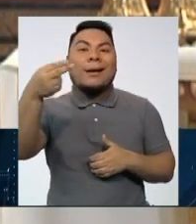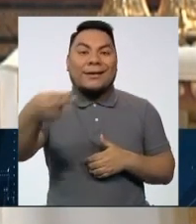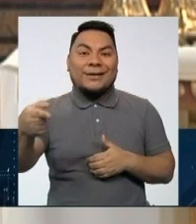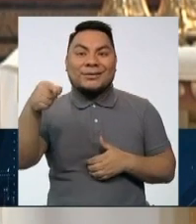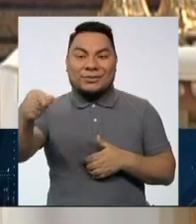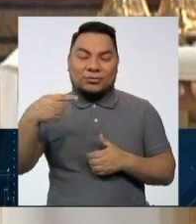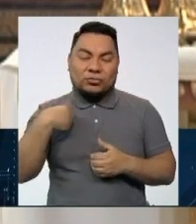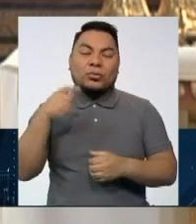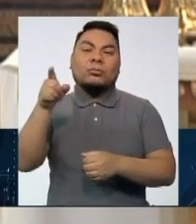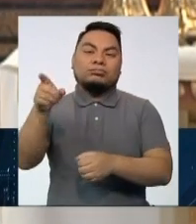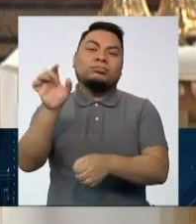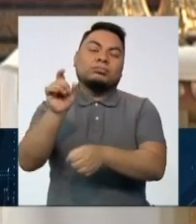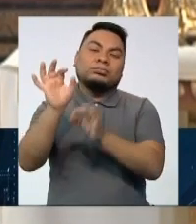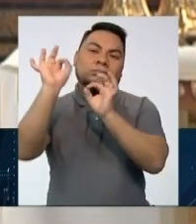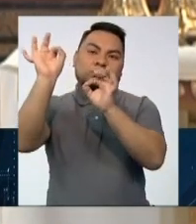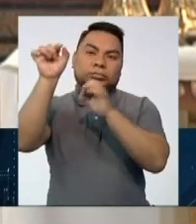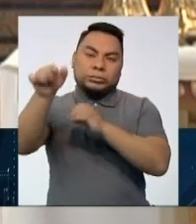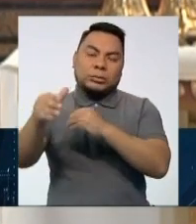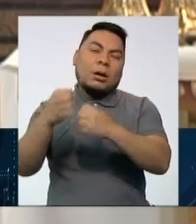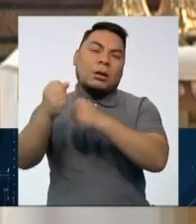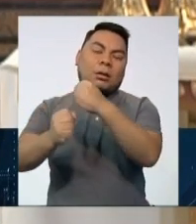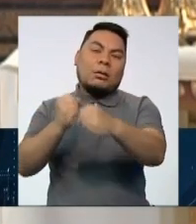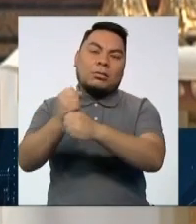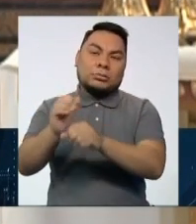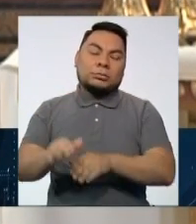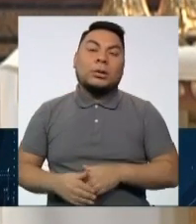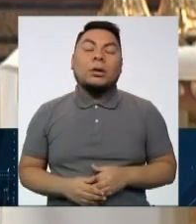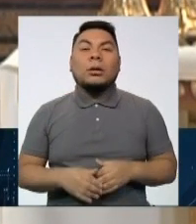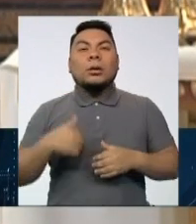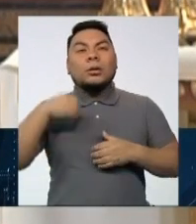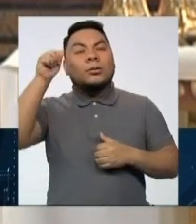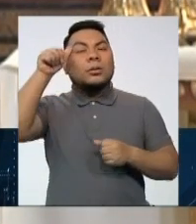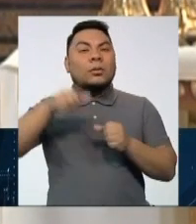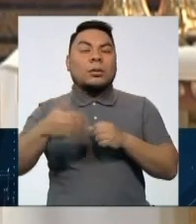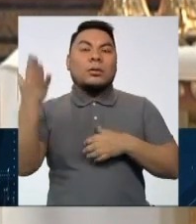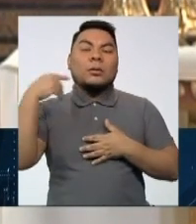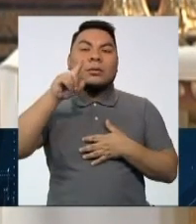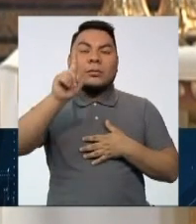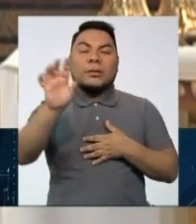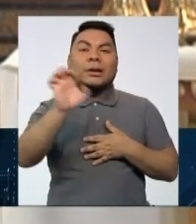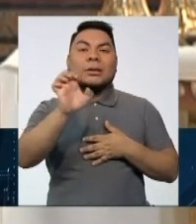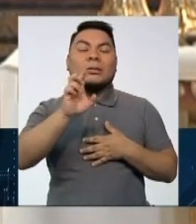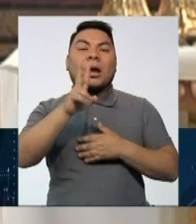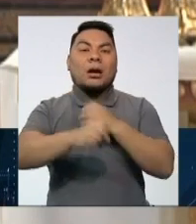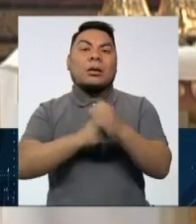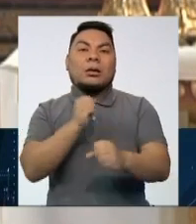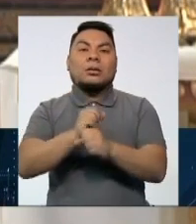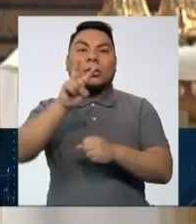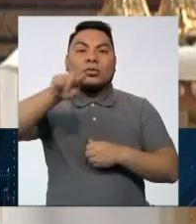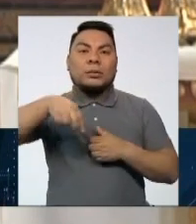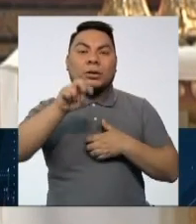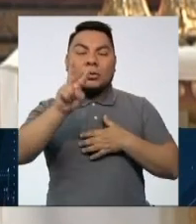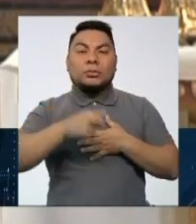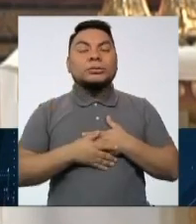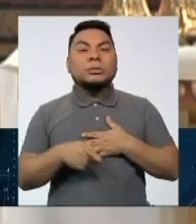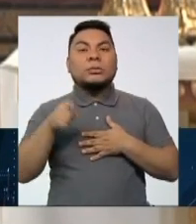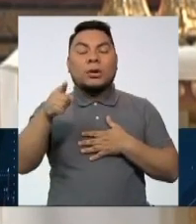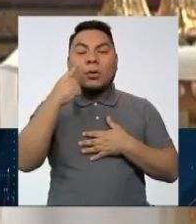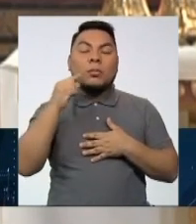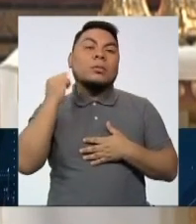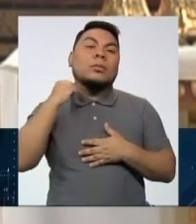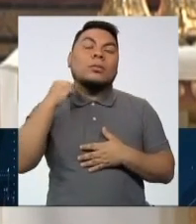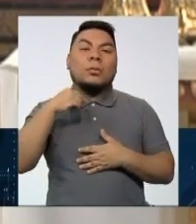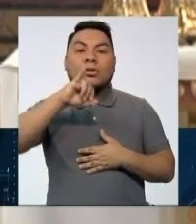Recuerdo que en este mismo templo, el 1 de enero del 2002, monseñor José